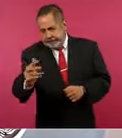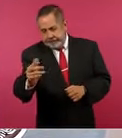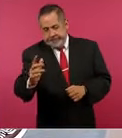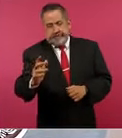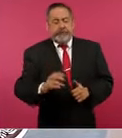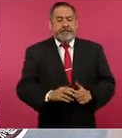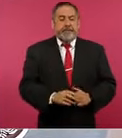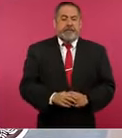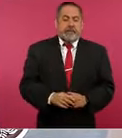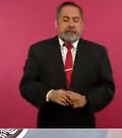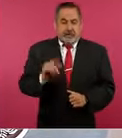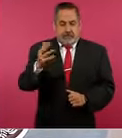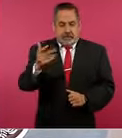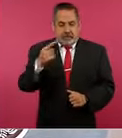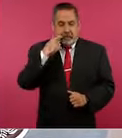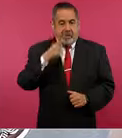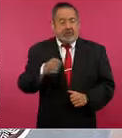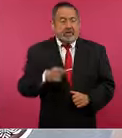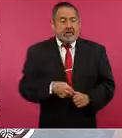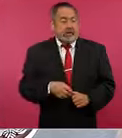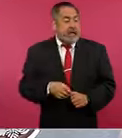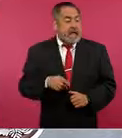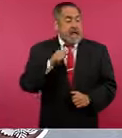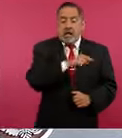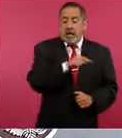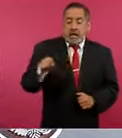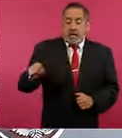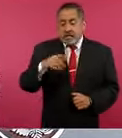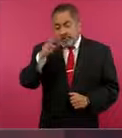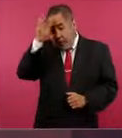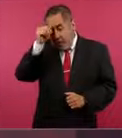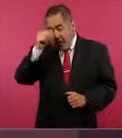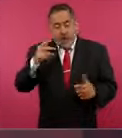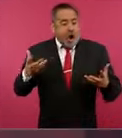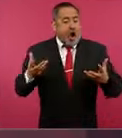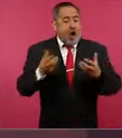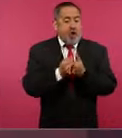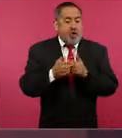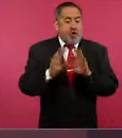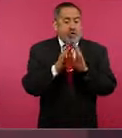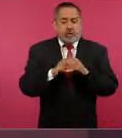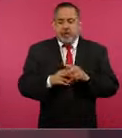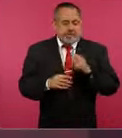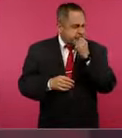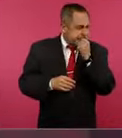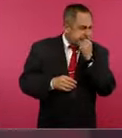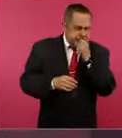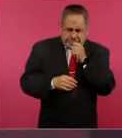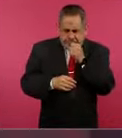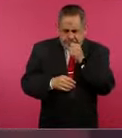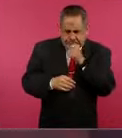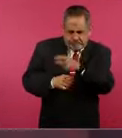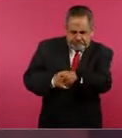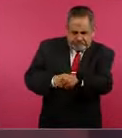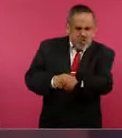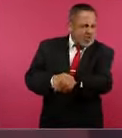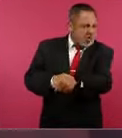Permíteme, porque agarran y se ponen de acuerdo y dice, aquí va a ser la presidenta municipal, la compañera.